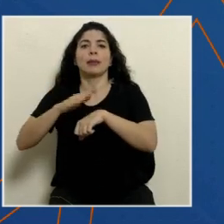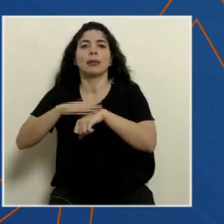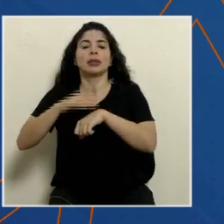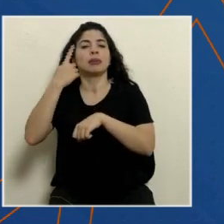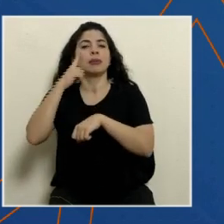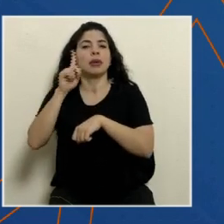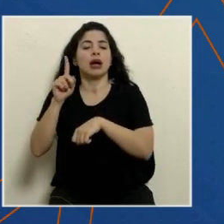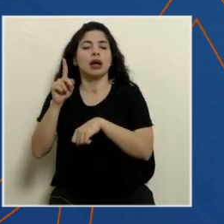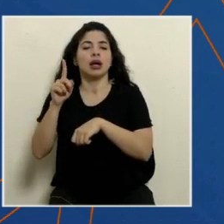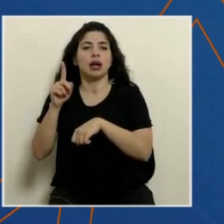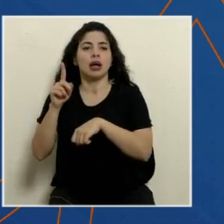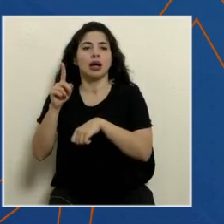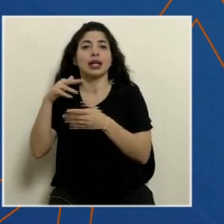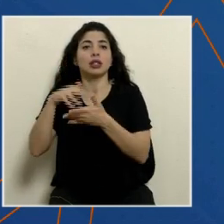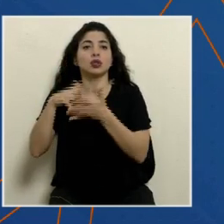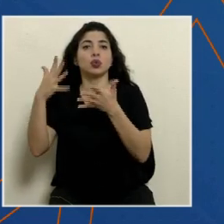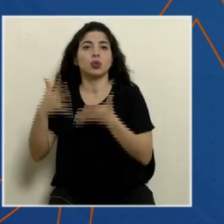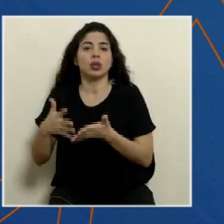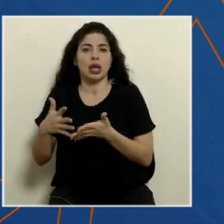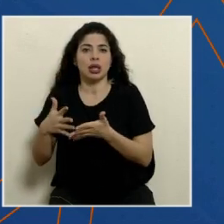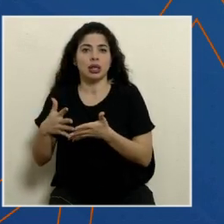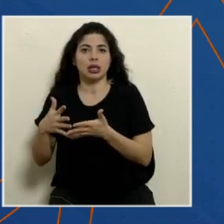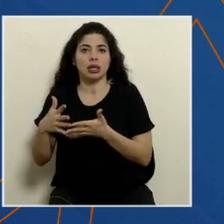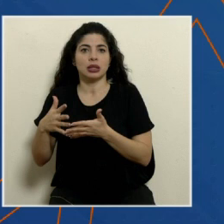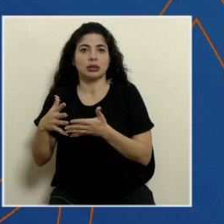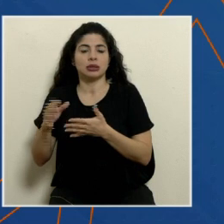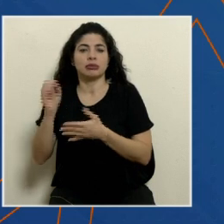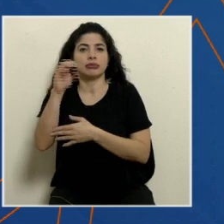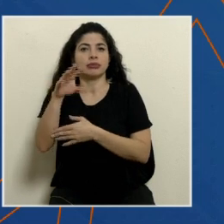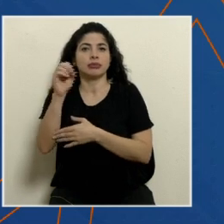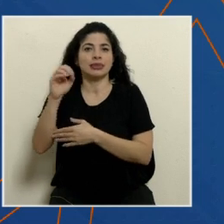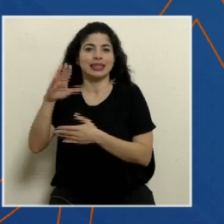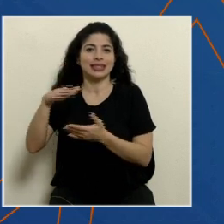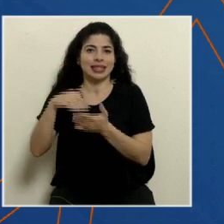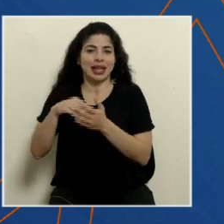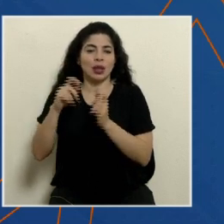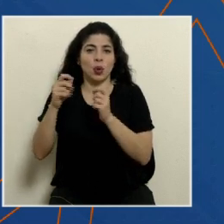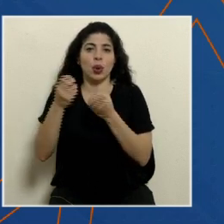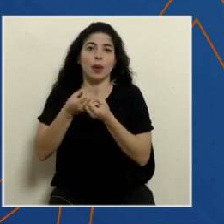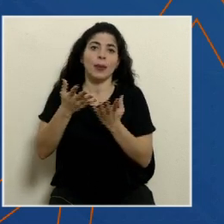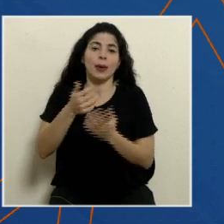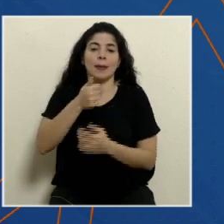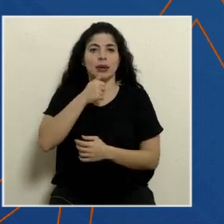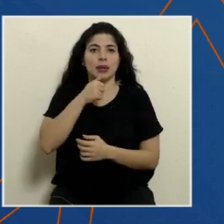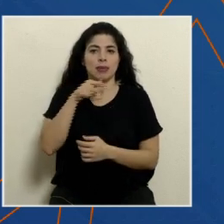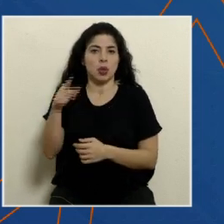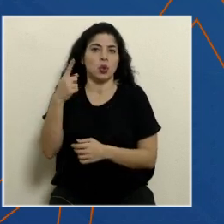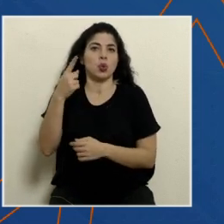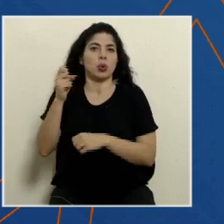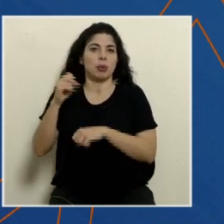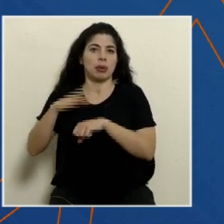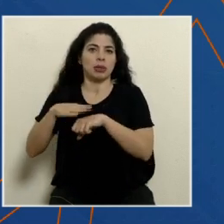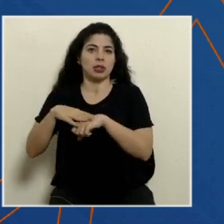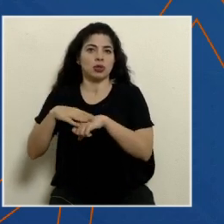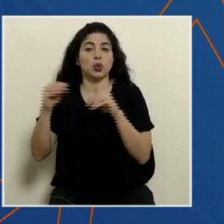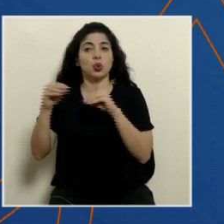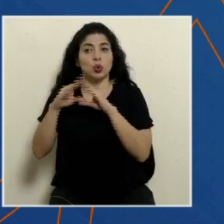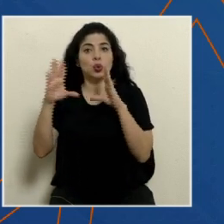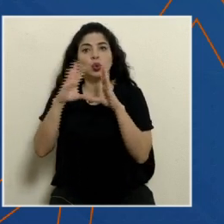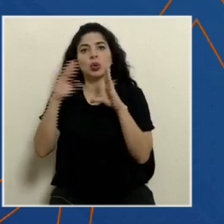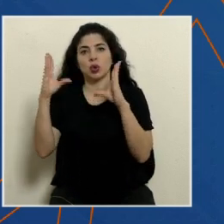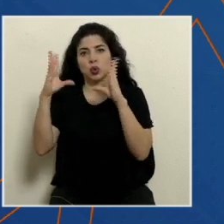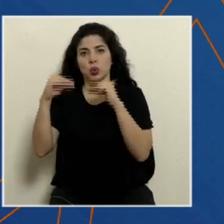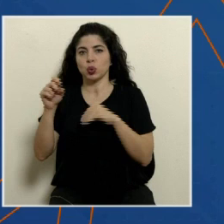traslado de estudiantes a los diferentes centros educativos públicos y privados, tanto diurnos como